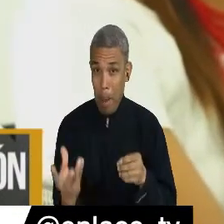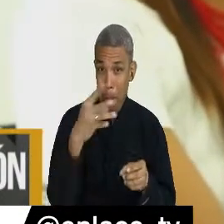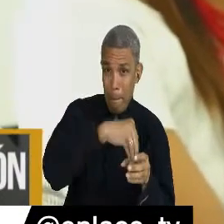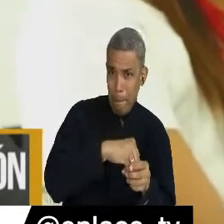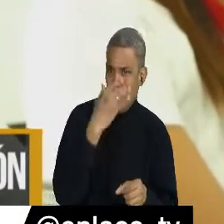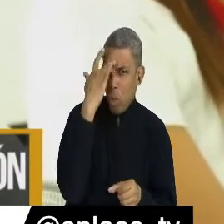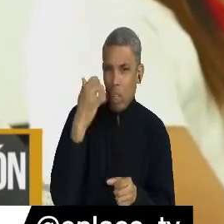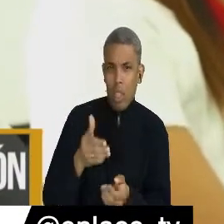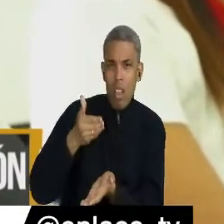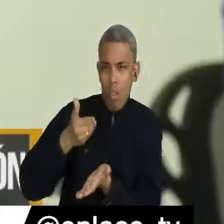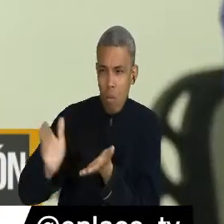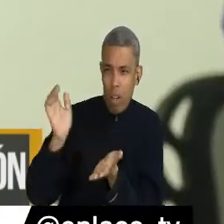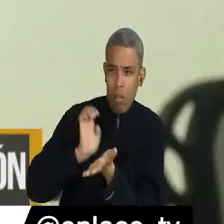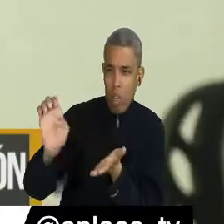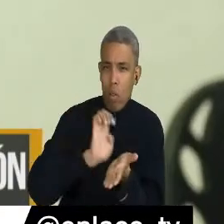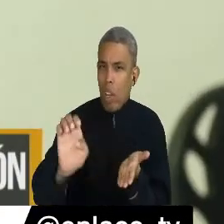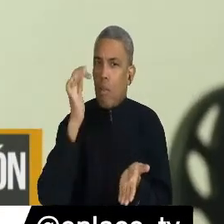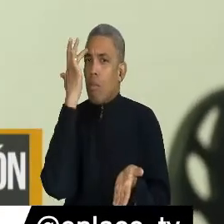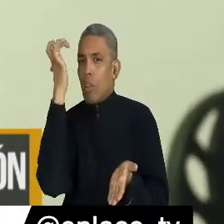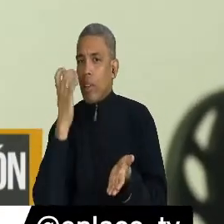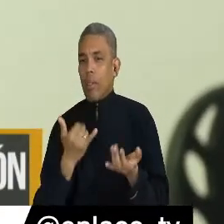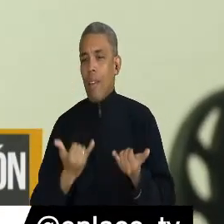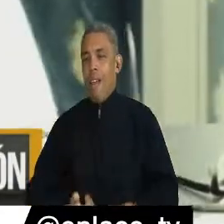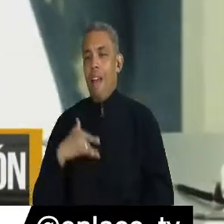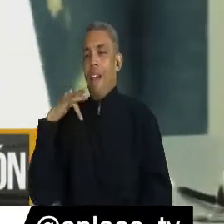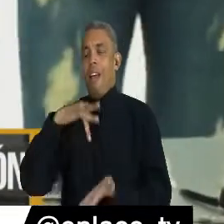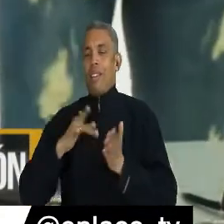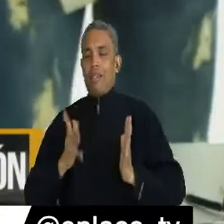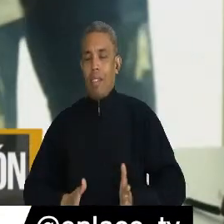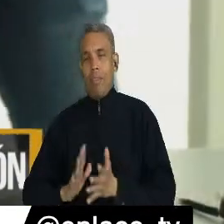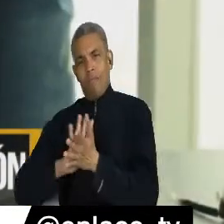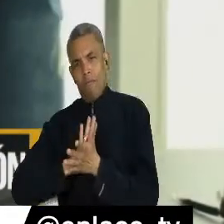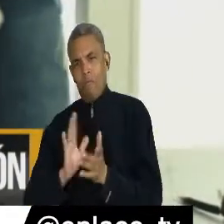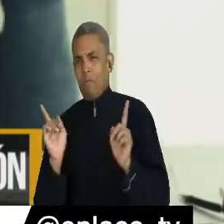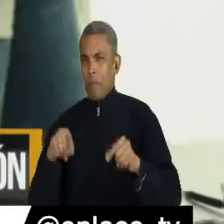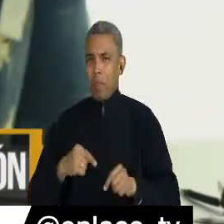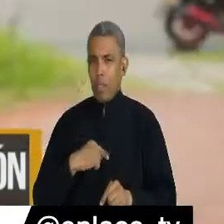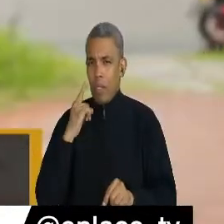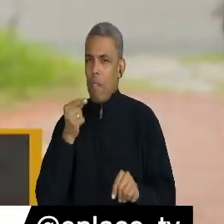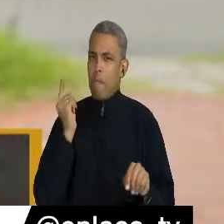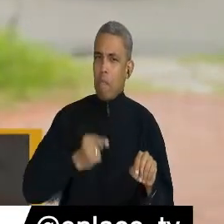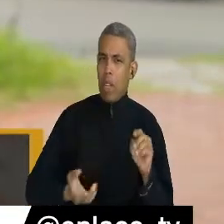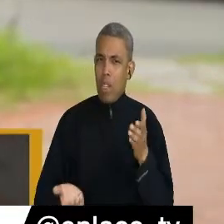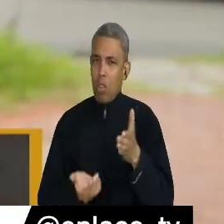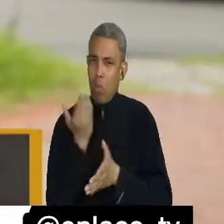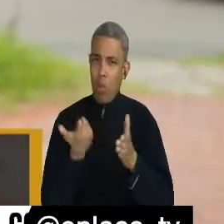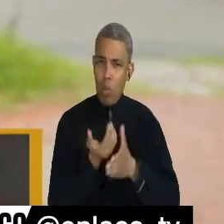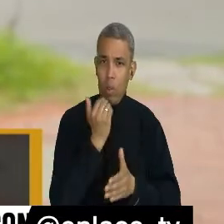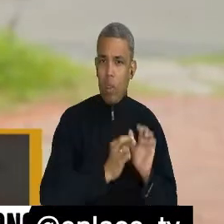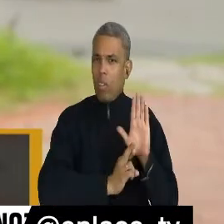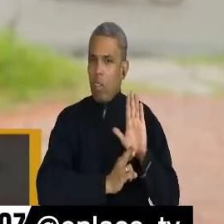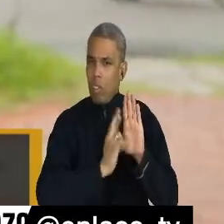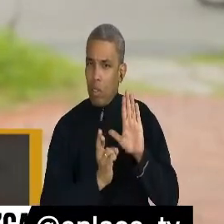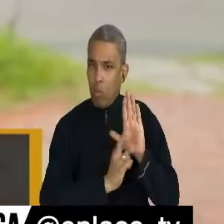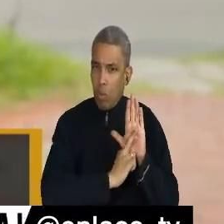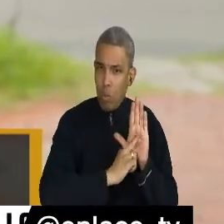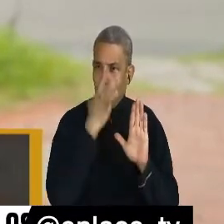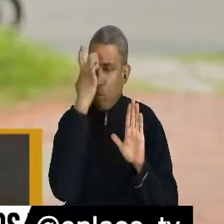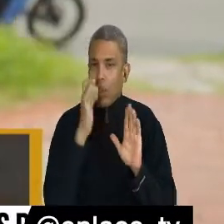suspendidas. También supimos que el Departamento de la Prosperidad Social emitió unas nuevas resoluciones para unificar la población desplazada en